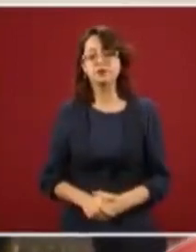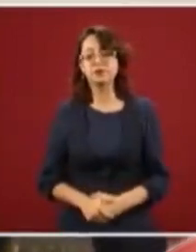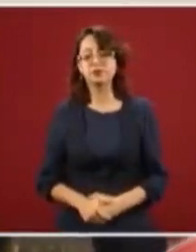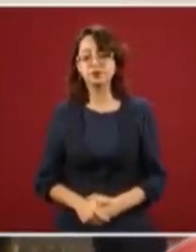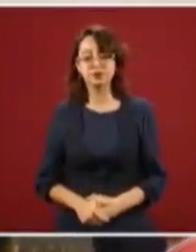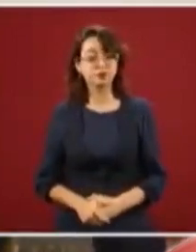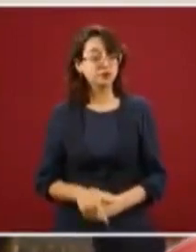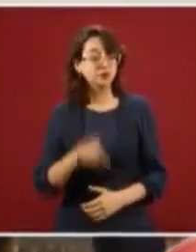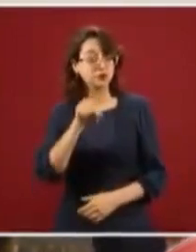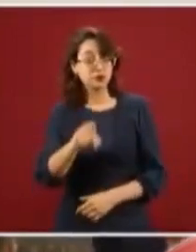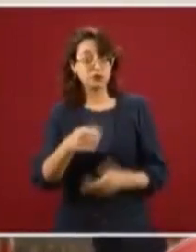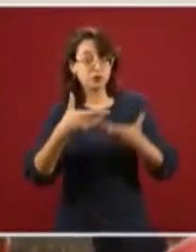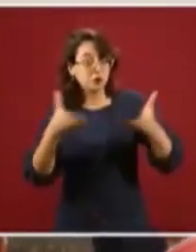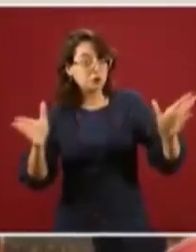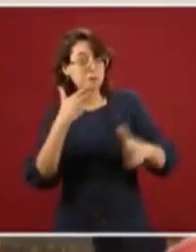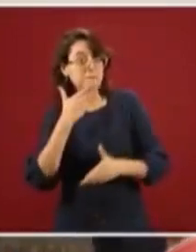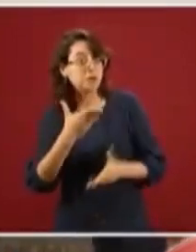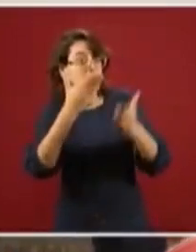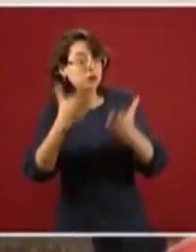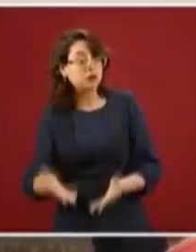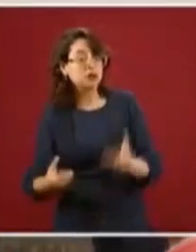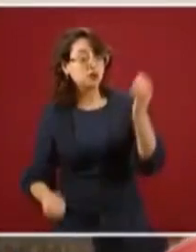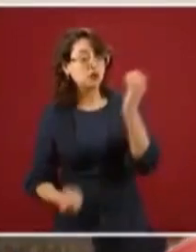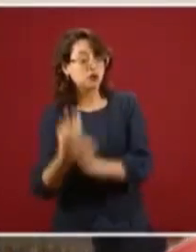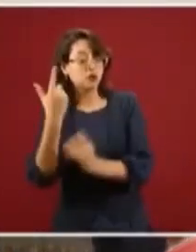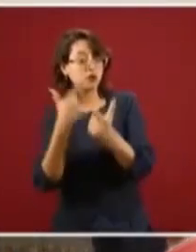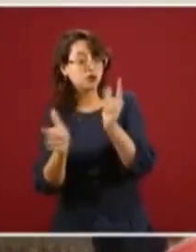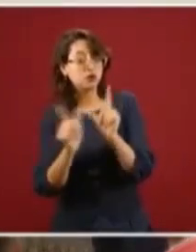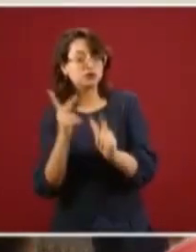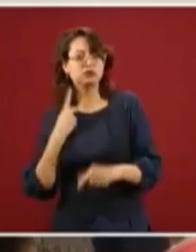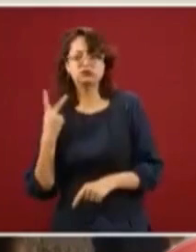partidos? Sí, a todos los partidos.